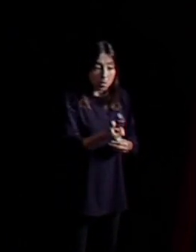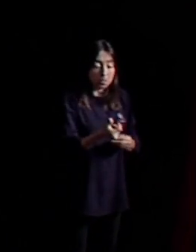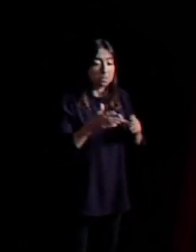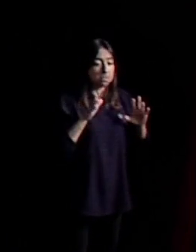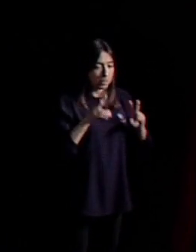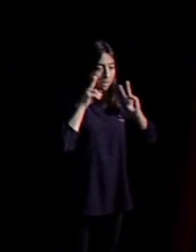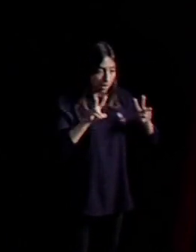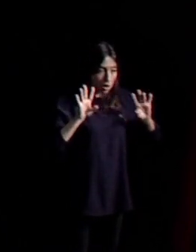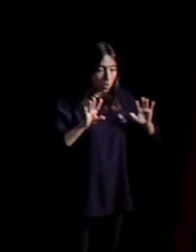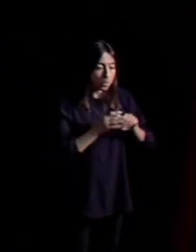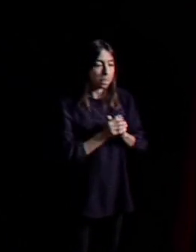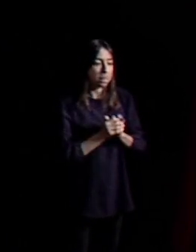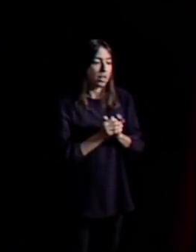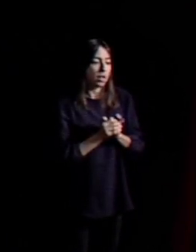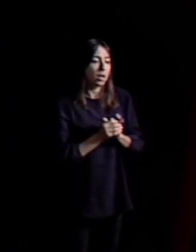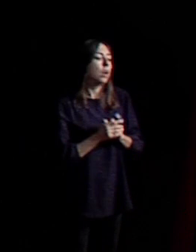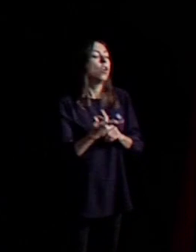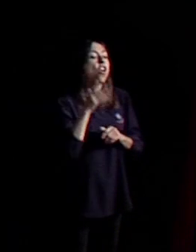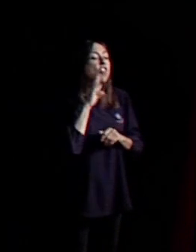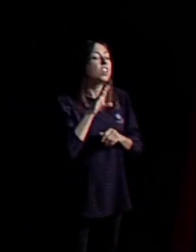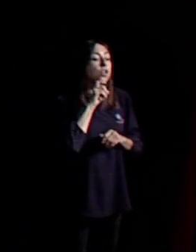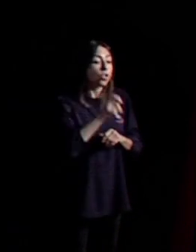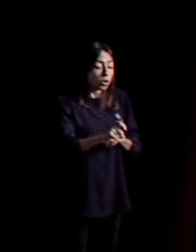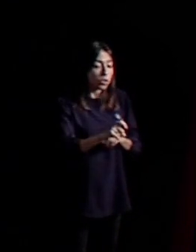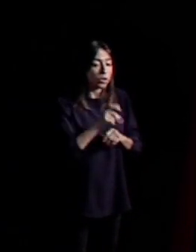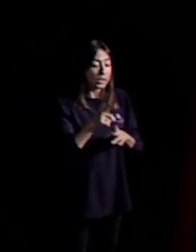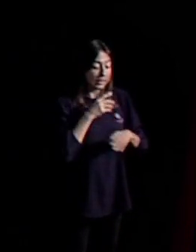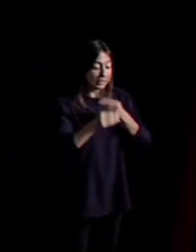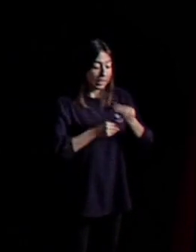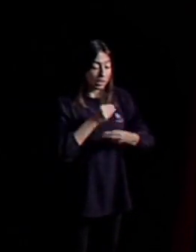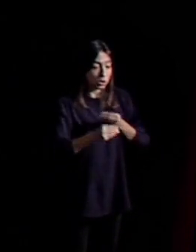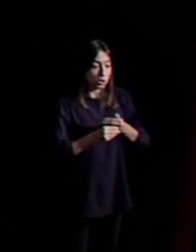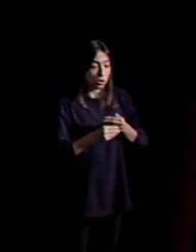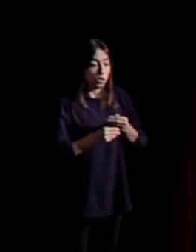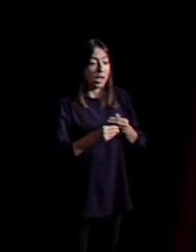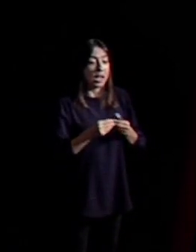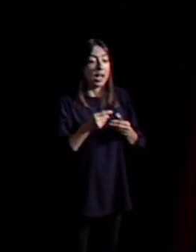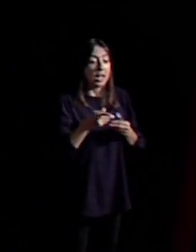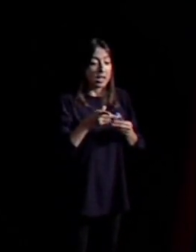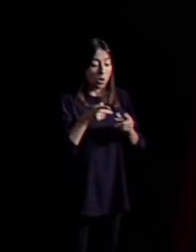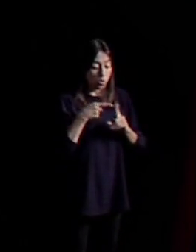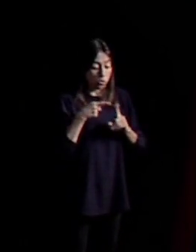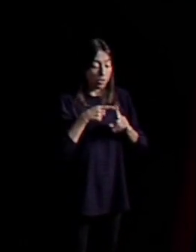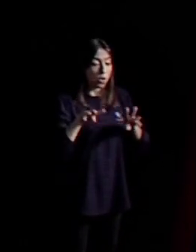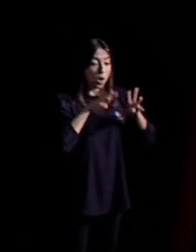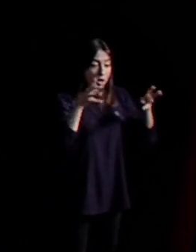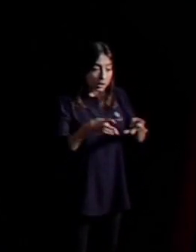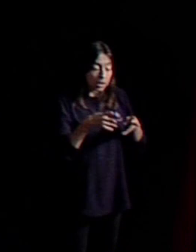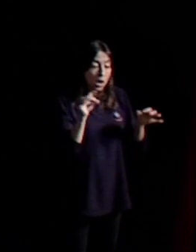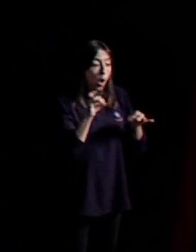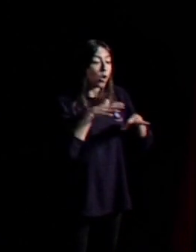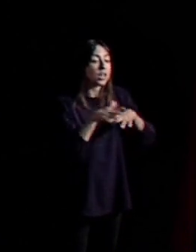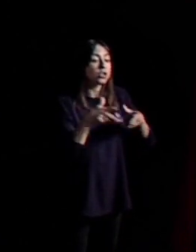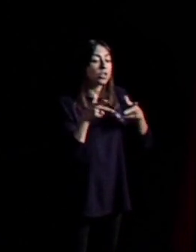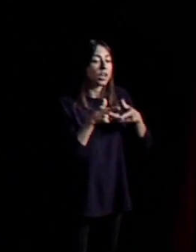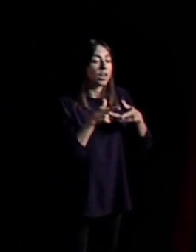fíjense, los delitos de odio que se han cometido a través de las redes o internet,